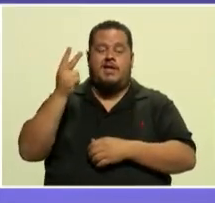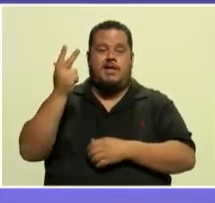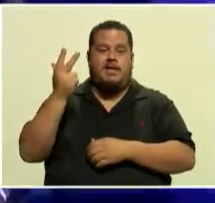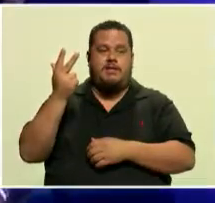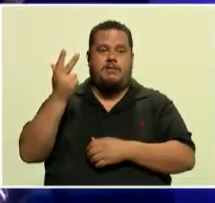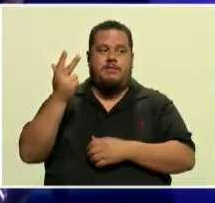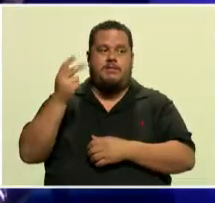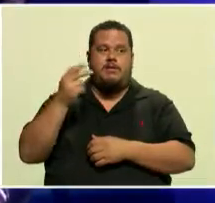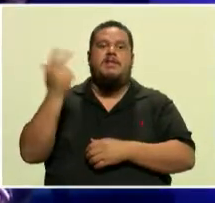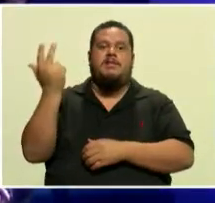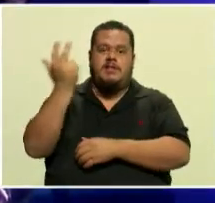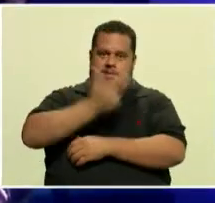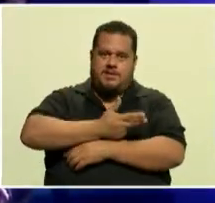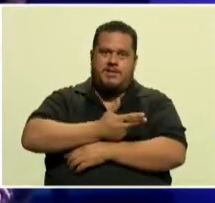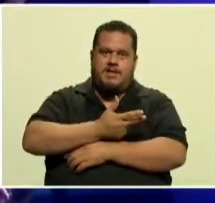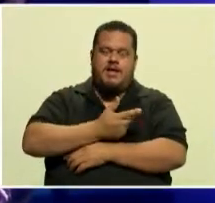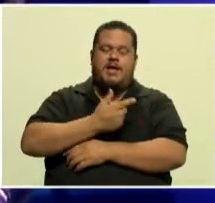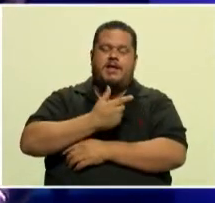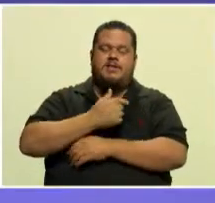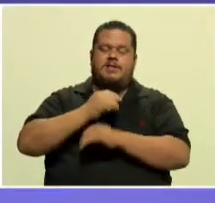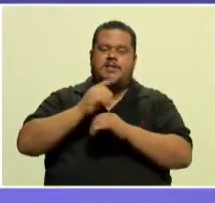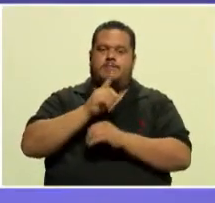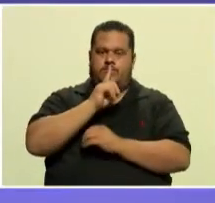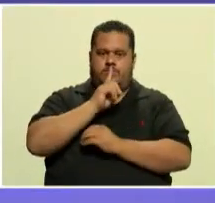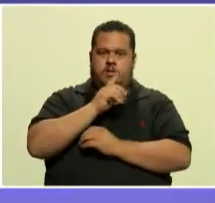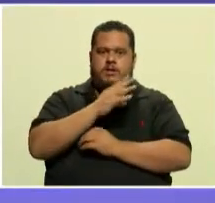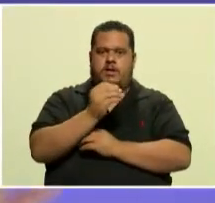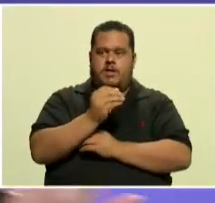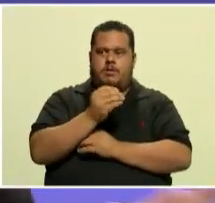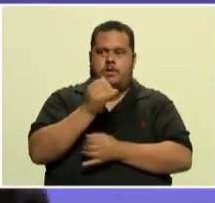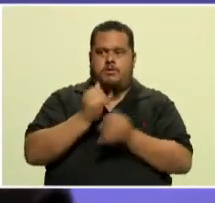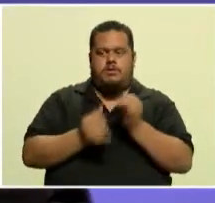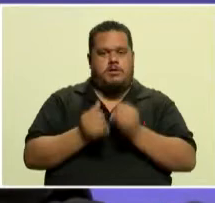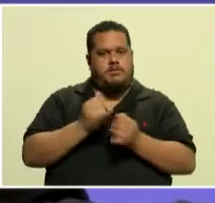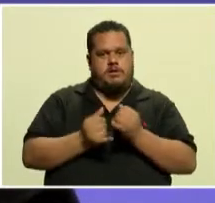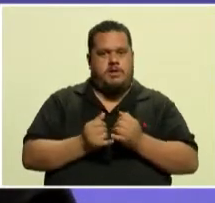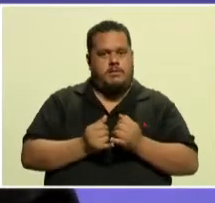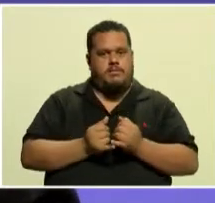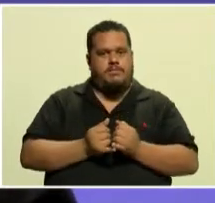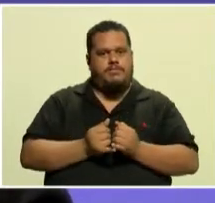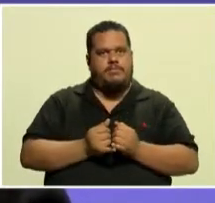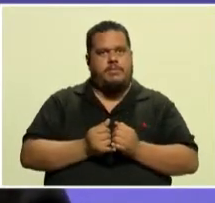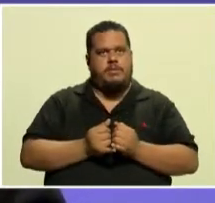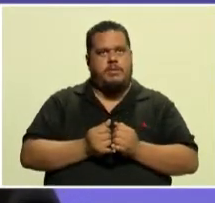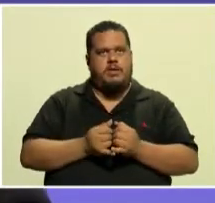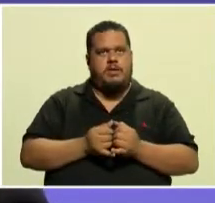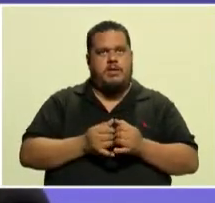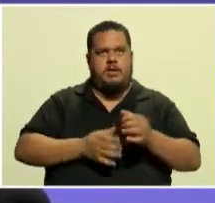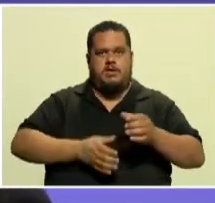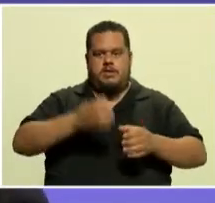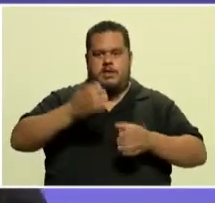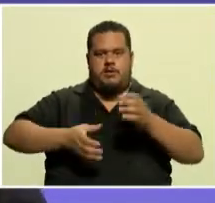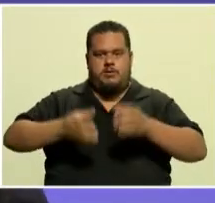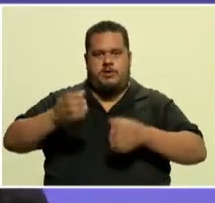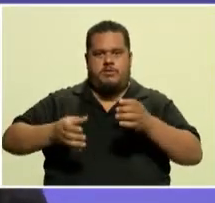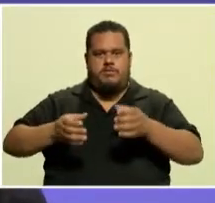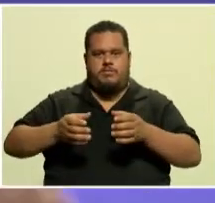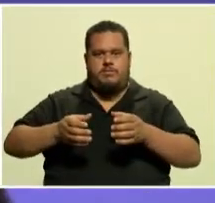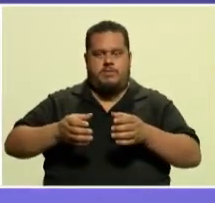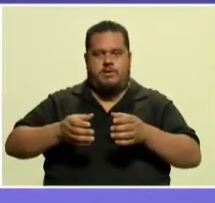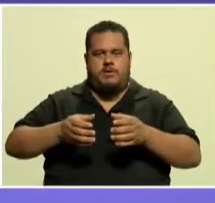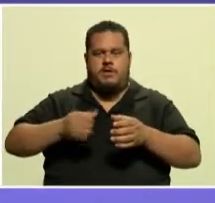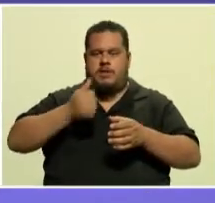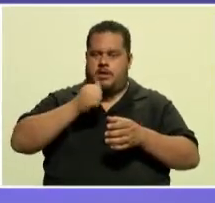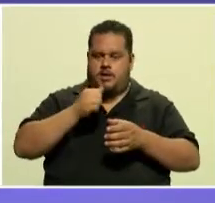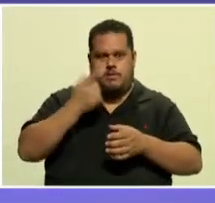En silencio. En silencio. Y cuando terminaba de llenar los 10.000 vasos de agua,